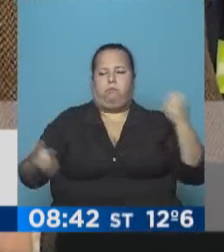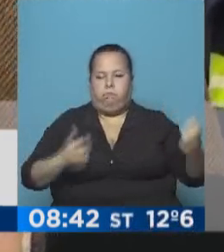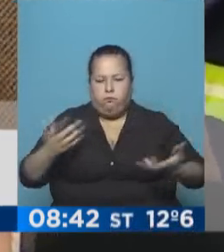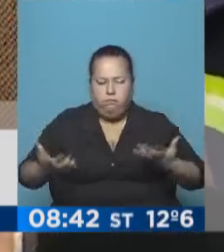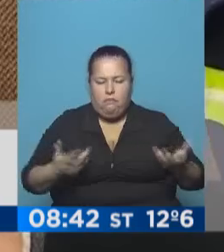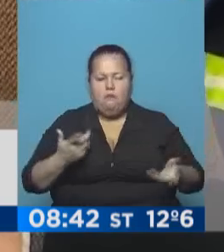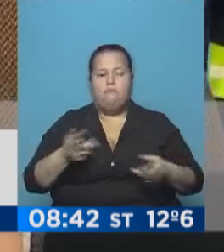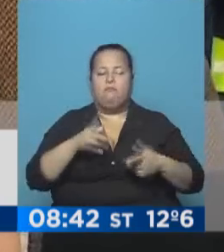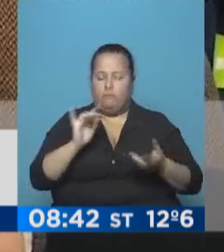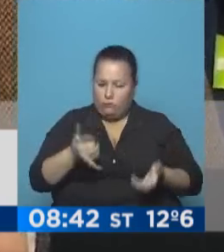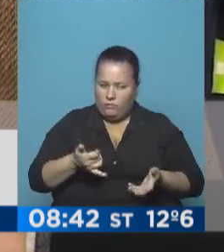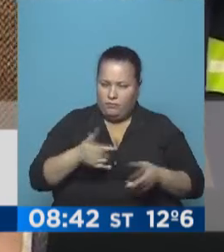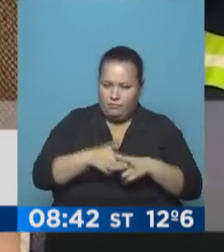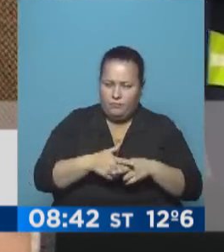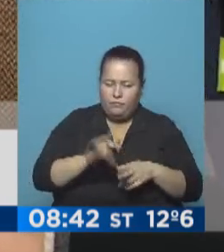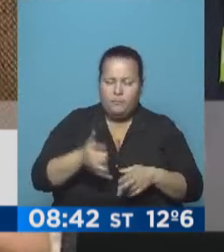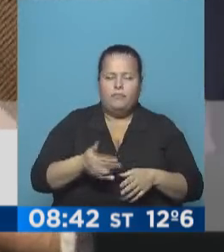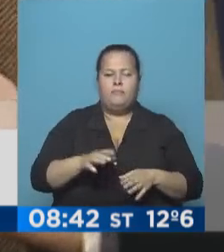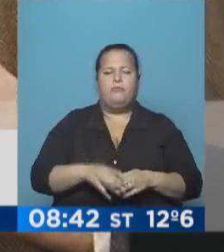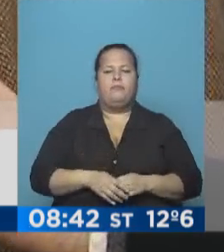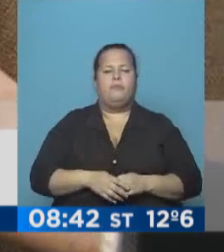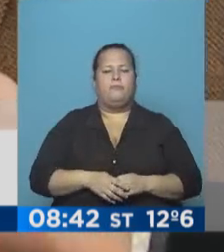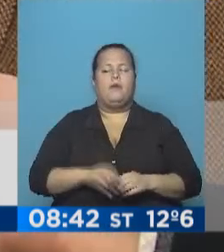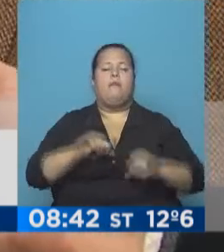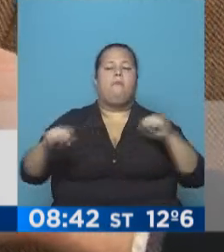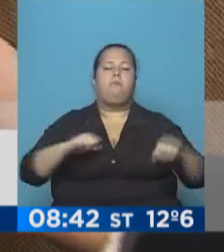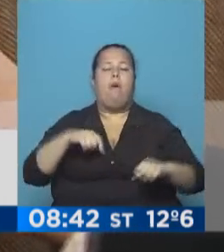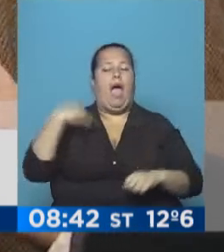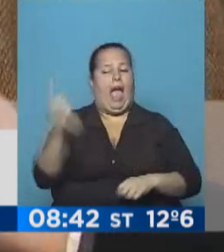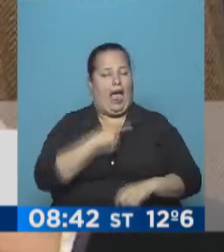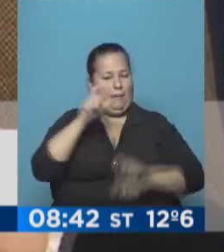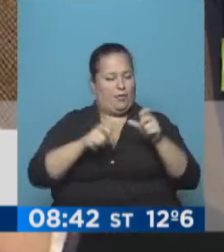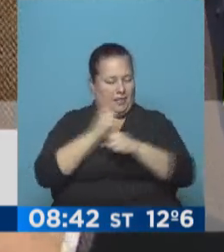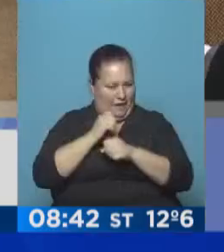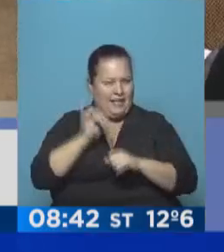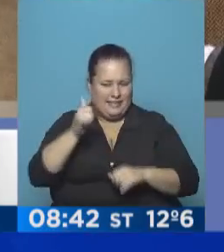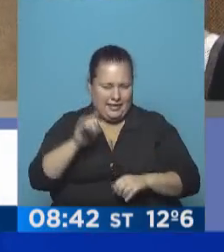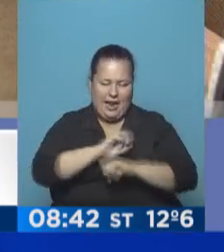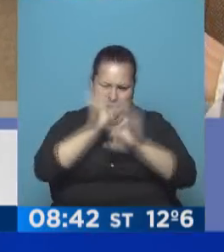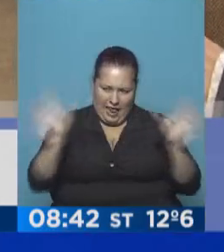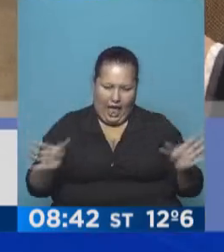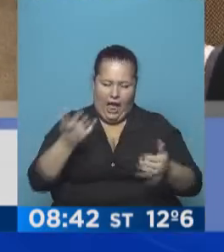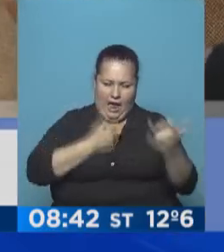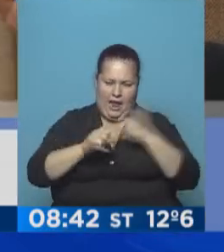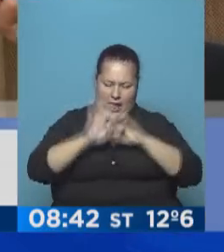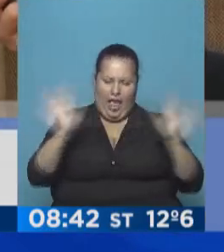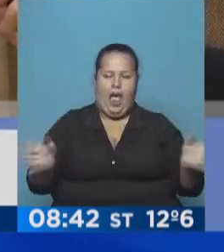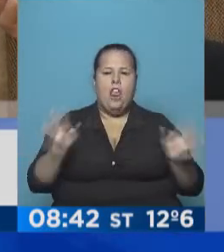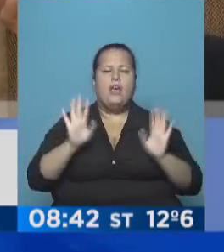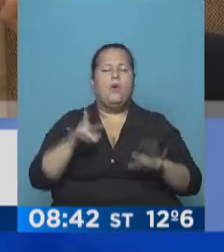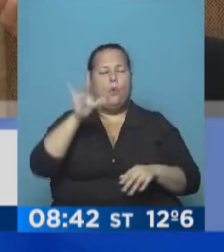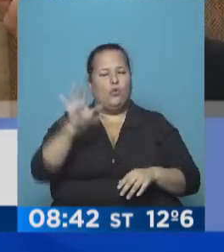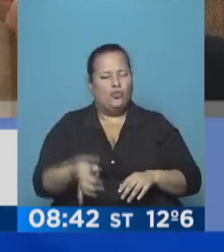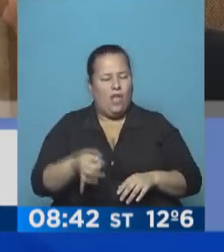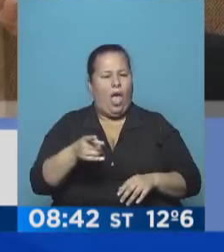patoteadas. Sí. Sí. Edgardo, mire, sí. Patoteadas hacia nuestro personal. Sí, sí, está claro, sí. La descripción que nos hace, y sabe